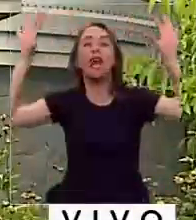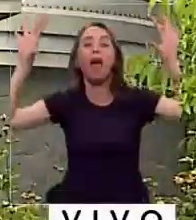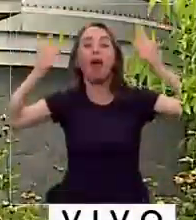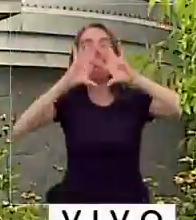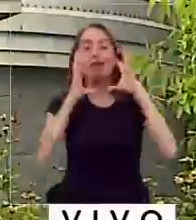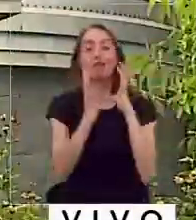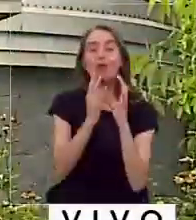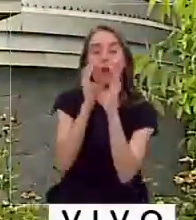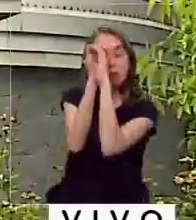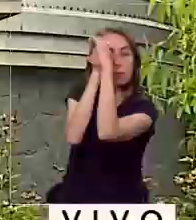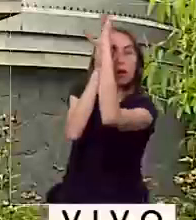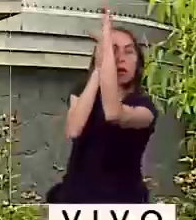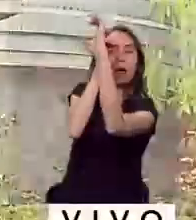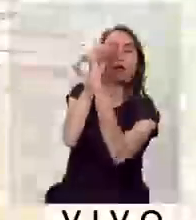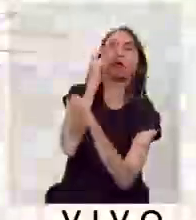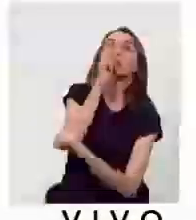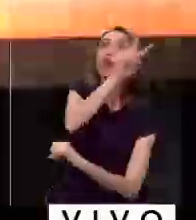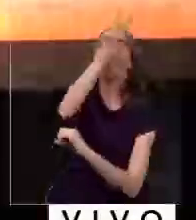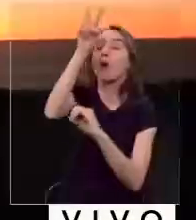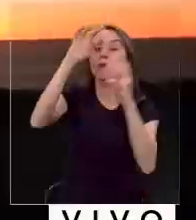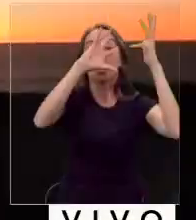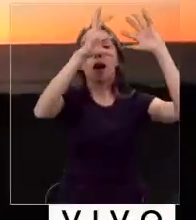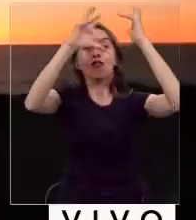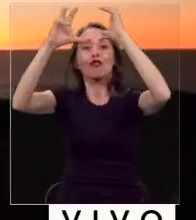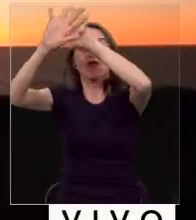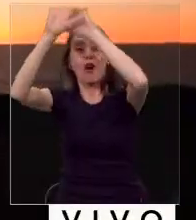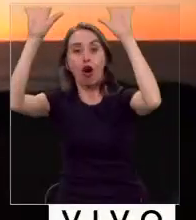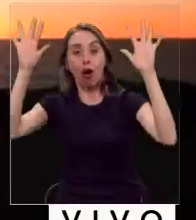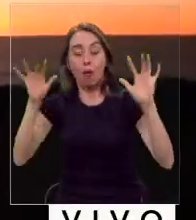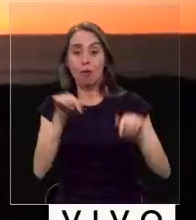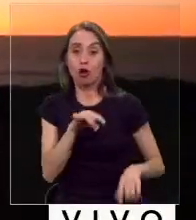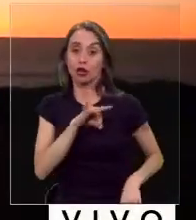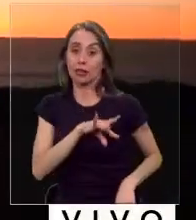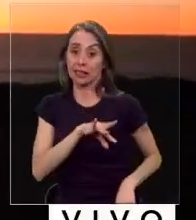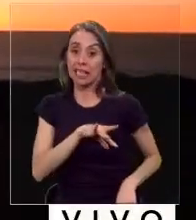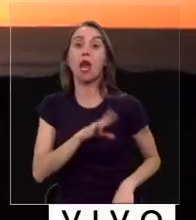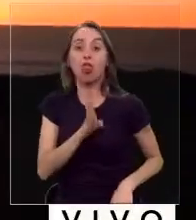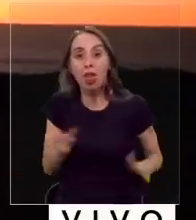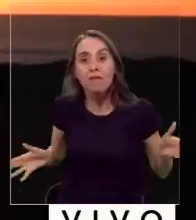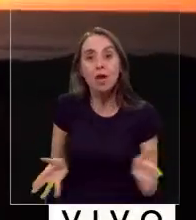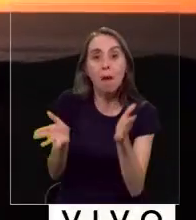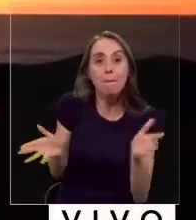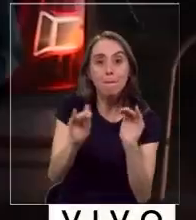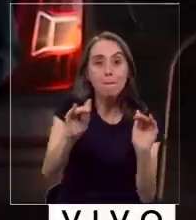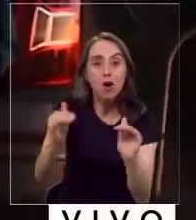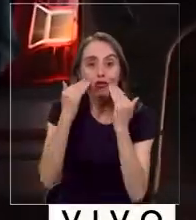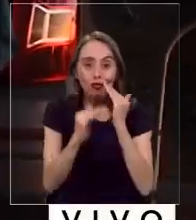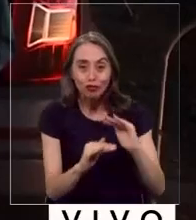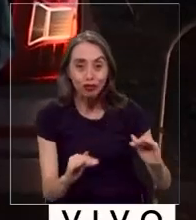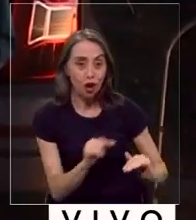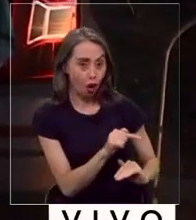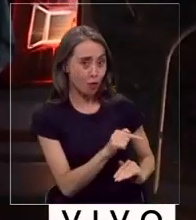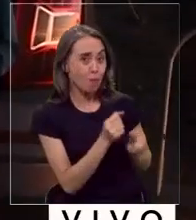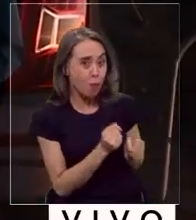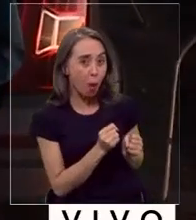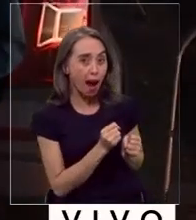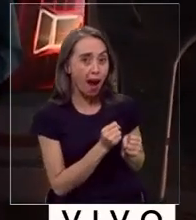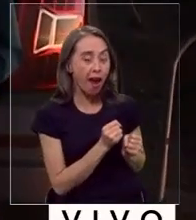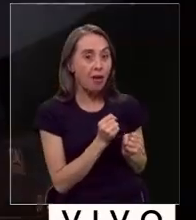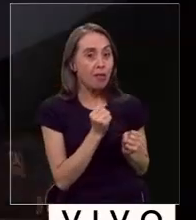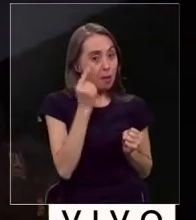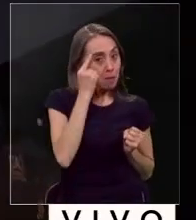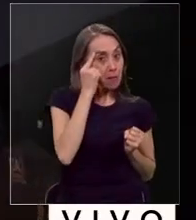hacer astronomía, observar el cosmos. Y lo que está en nuestras manos es incentivar y motivar a los más pequeños a atreverse a mirar